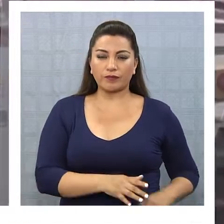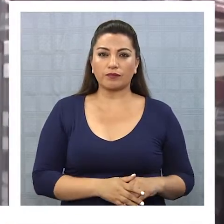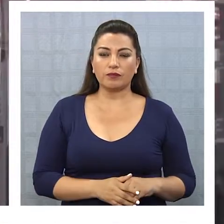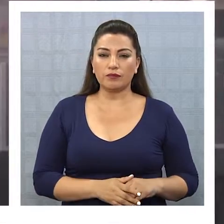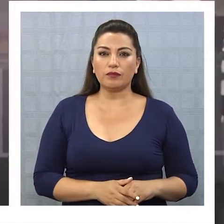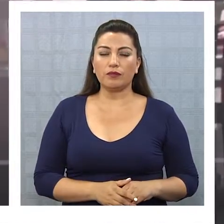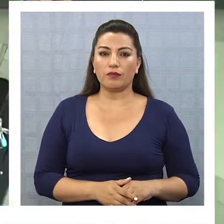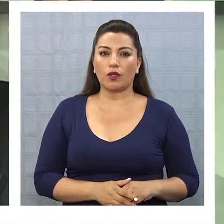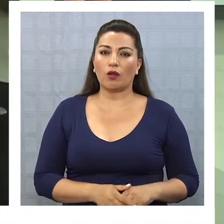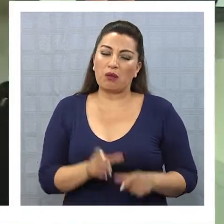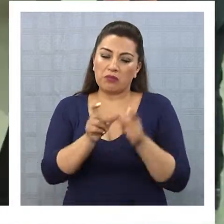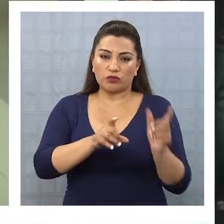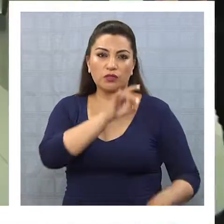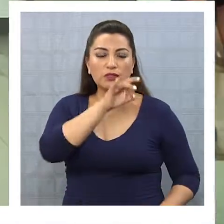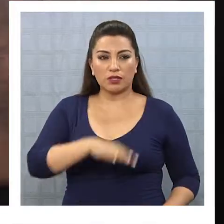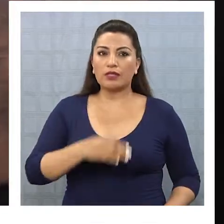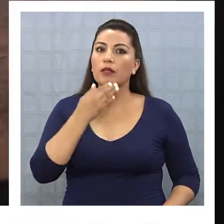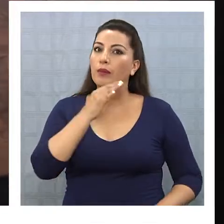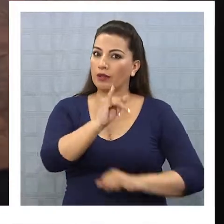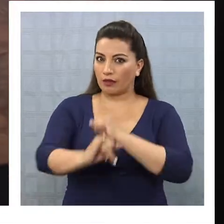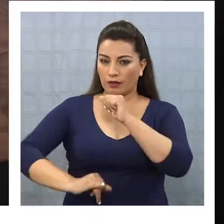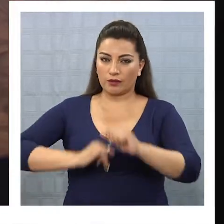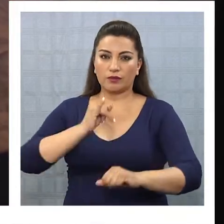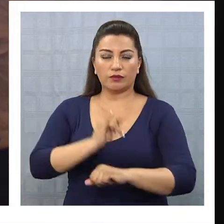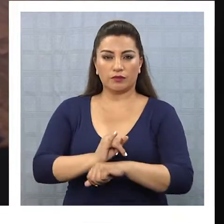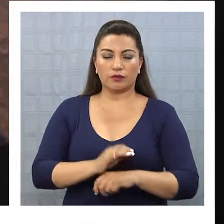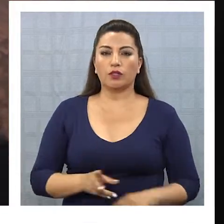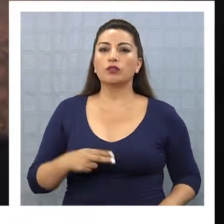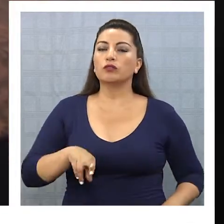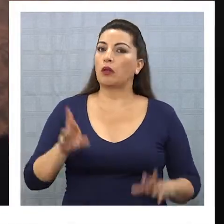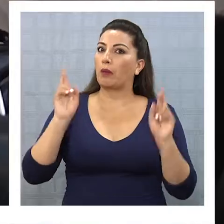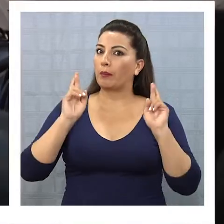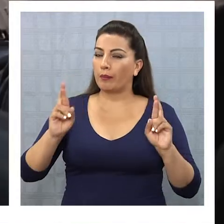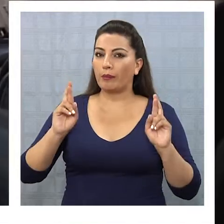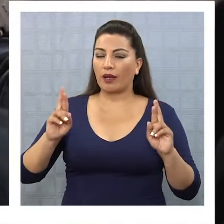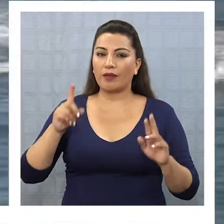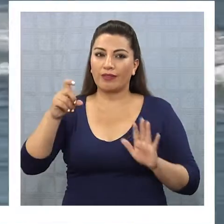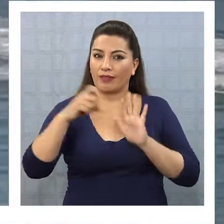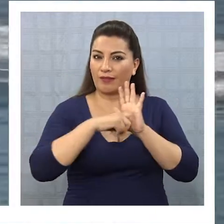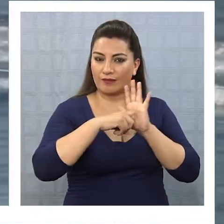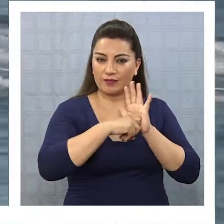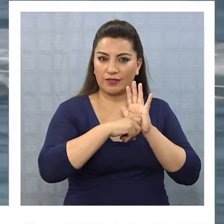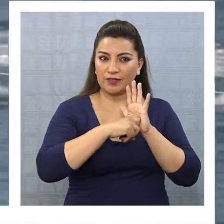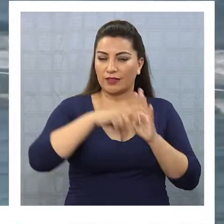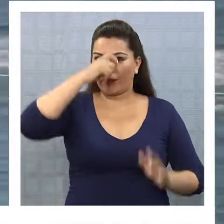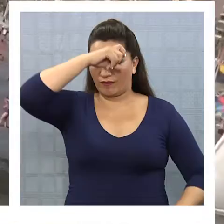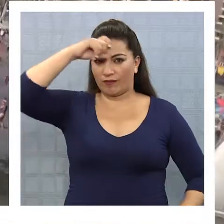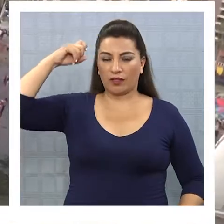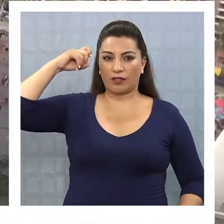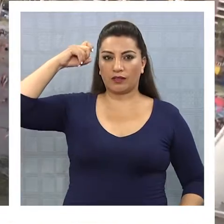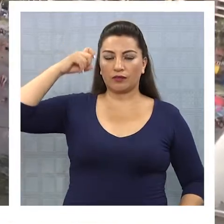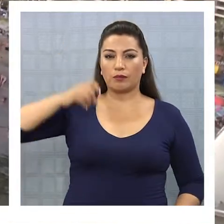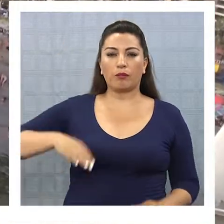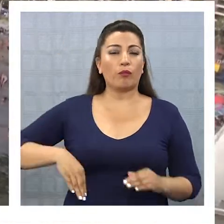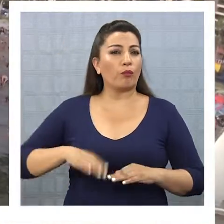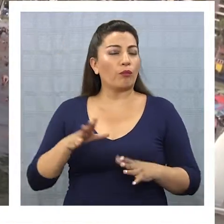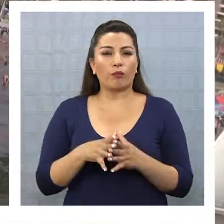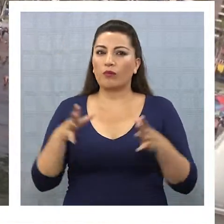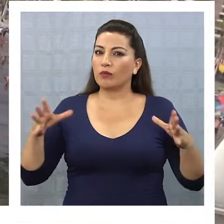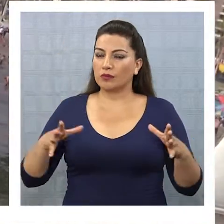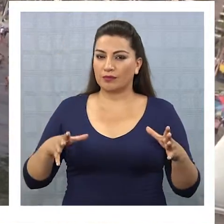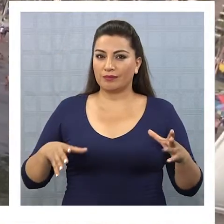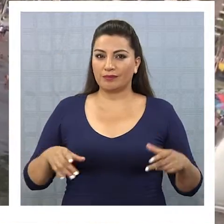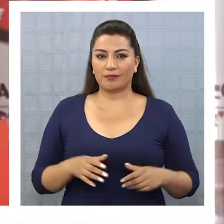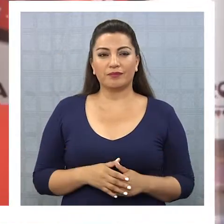local o chileno, igual internacional. Se espera que para esta temporada veraniega sea mucho mejor,